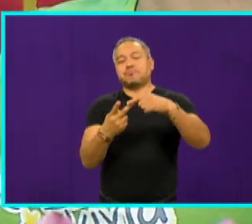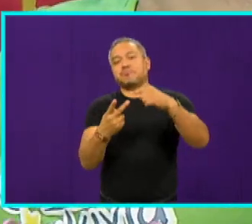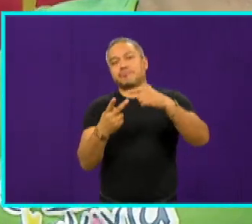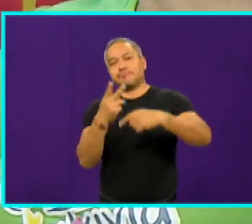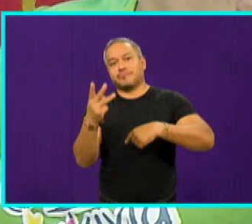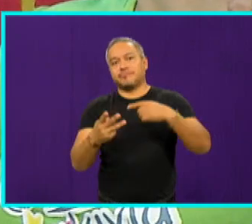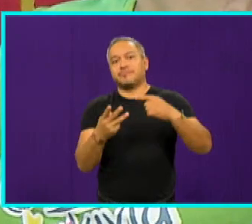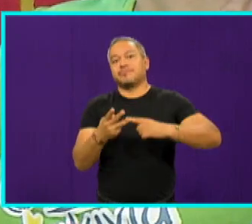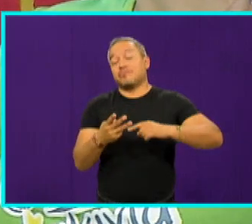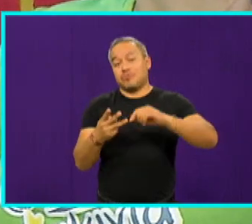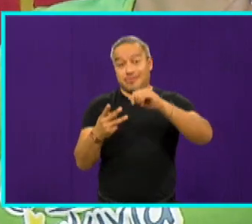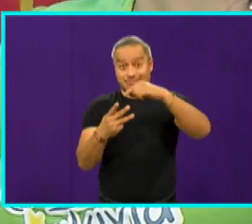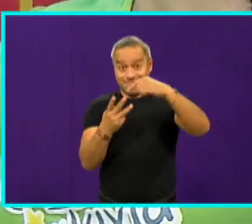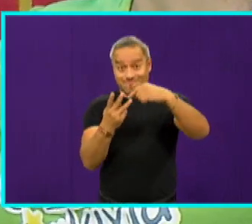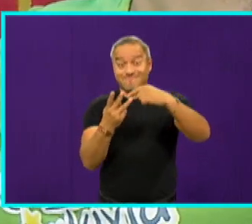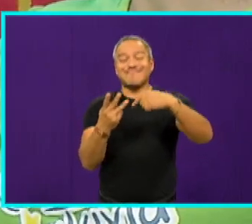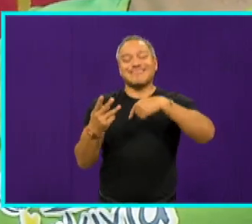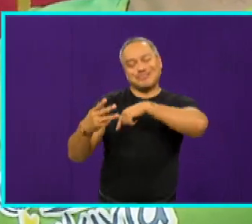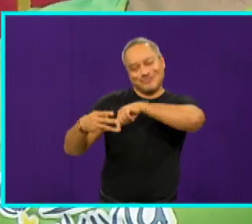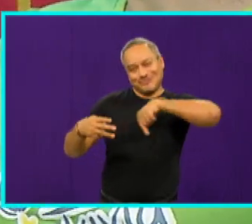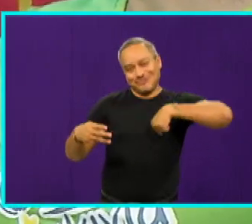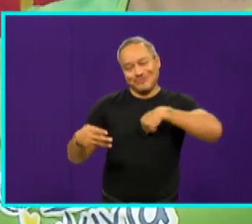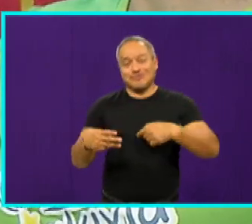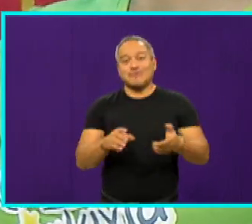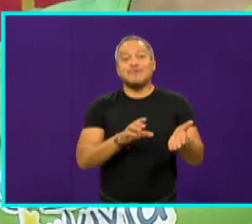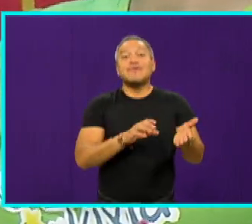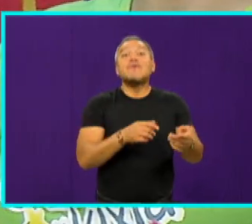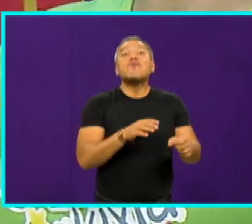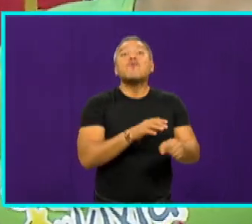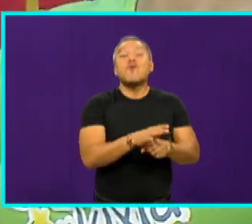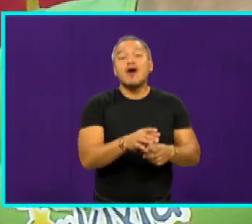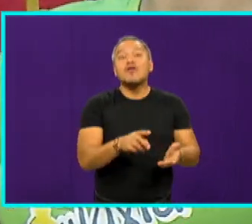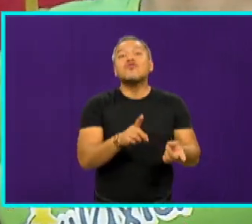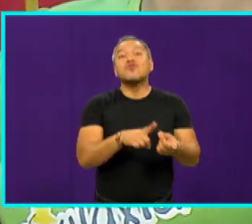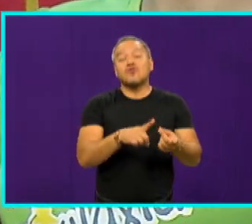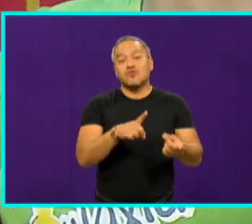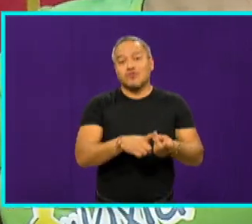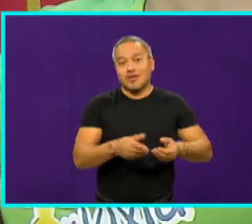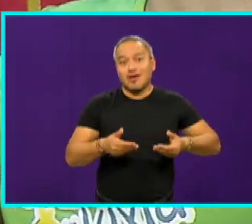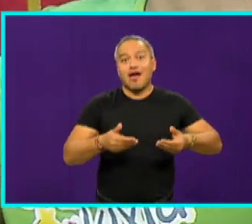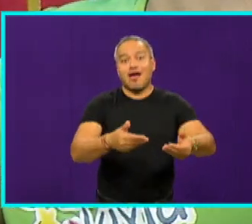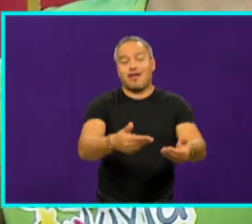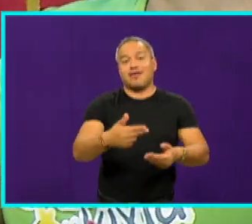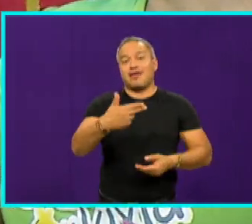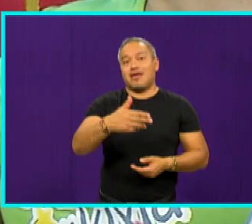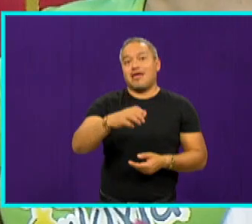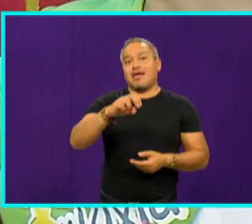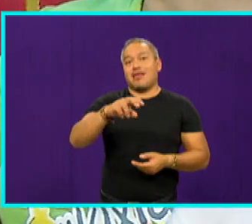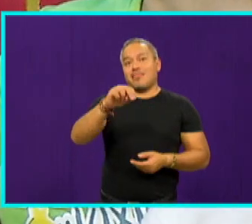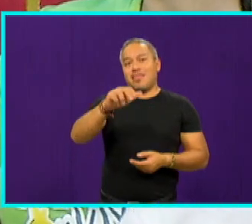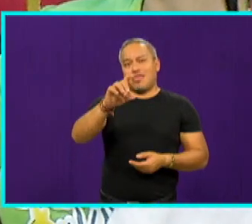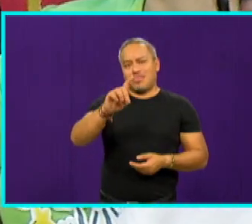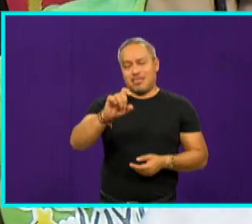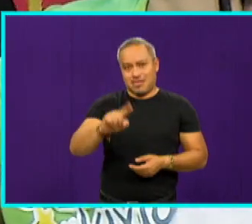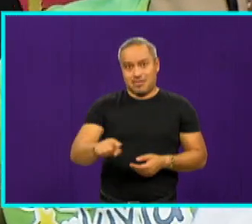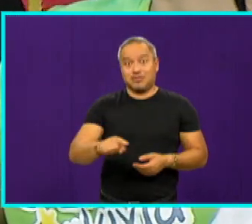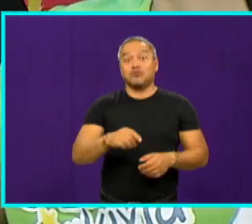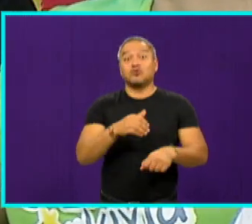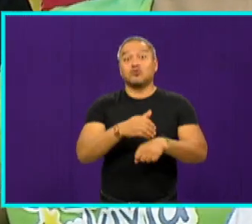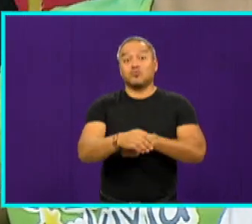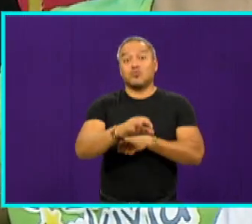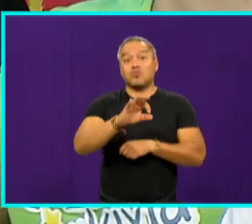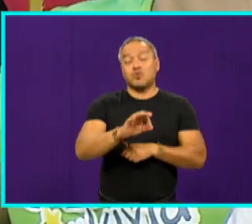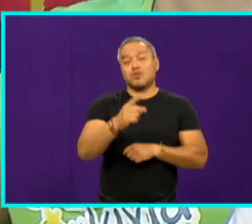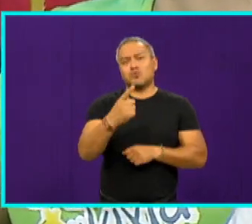Nos encontramos en la segunda calle de Hernández y Hernández, número 41, Colonia Centro, en Coatepec, Veracruz.